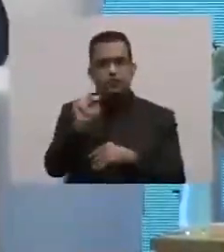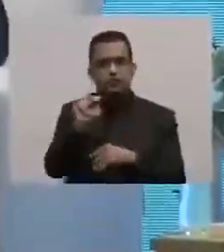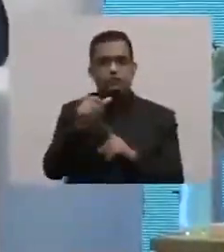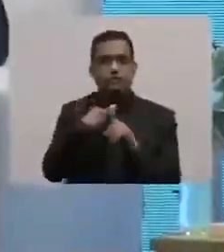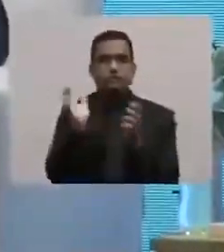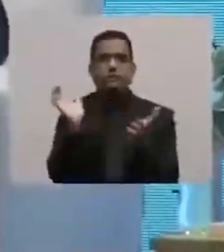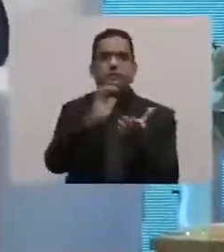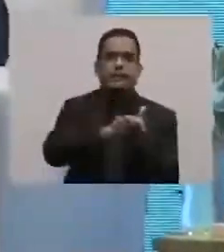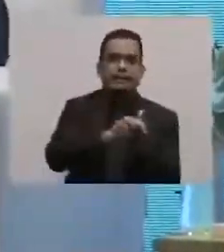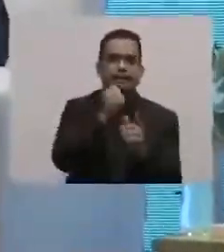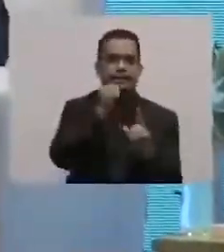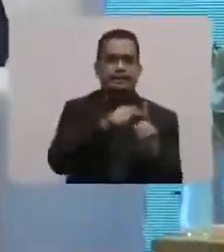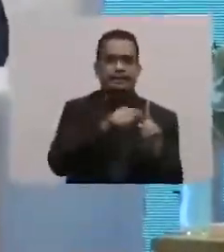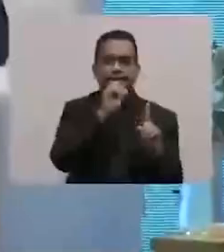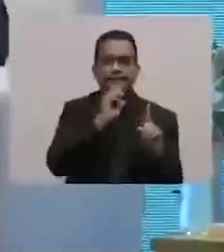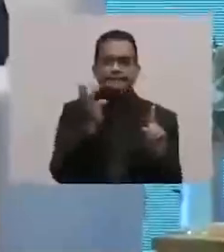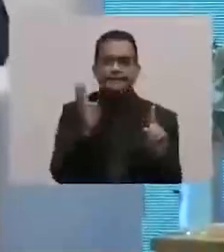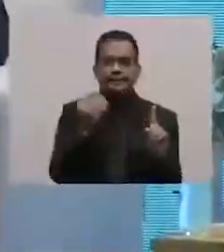de 17 años.